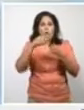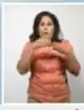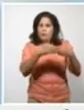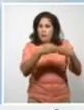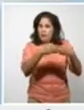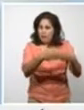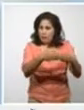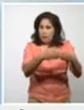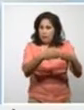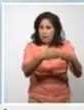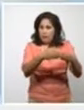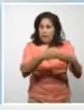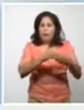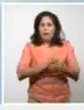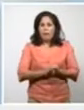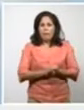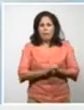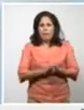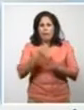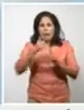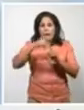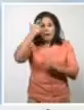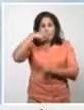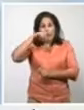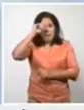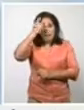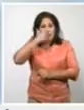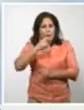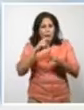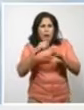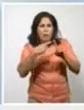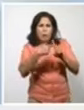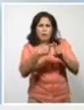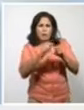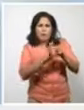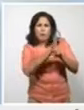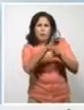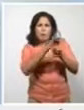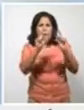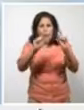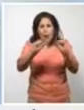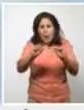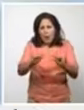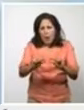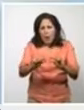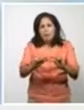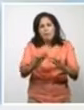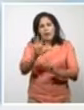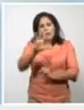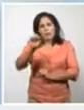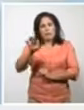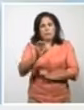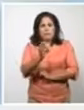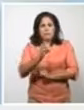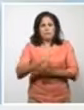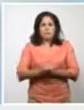con tasas de incidencia de casos positivos inferiores a 5.